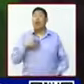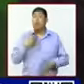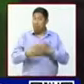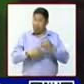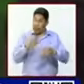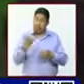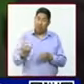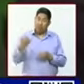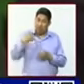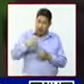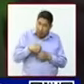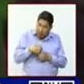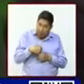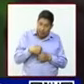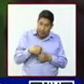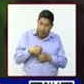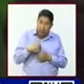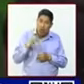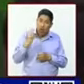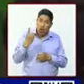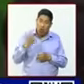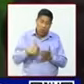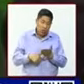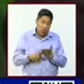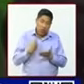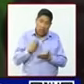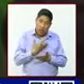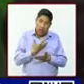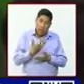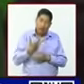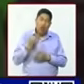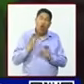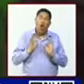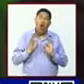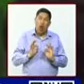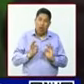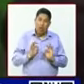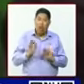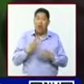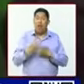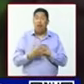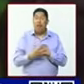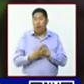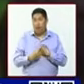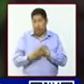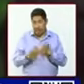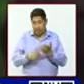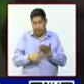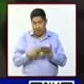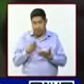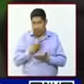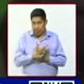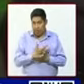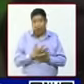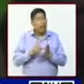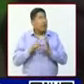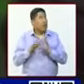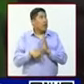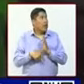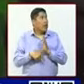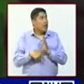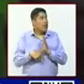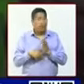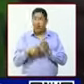de registro es simplemente con su cédula de identidad original y una fotocopia simple. Y poder entregar